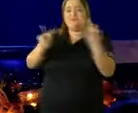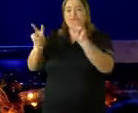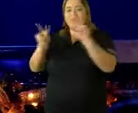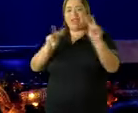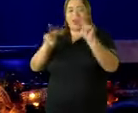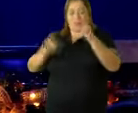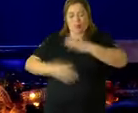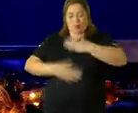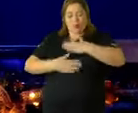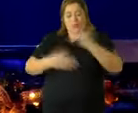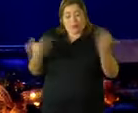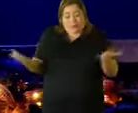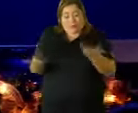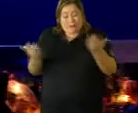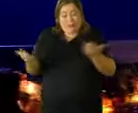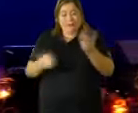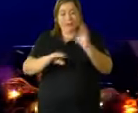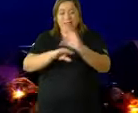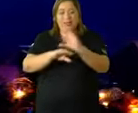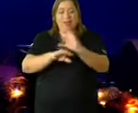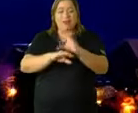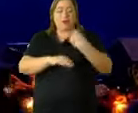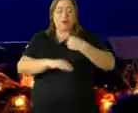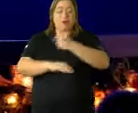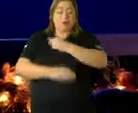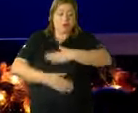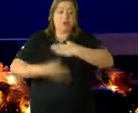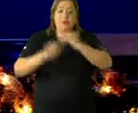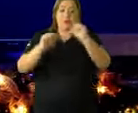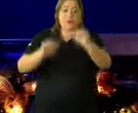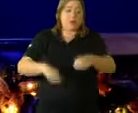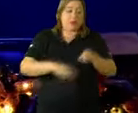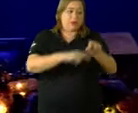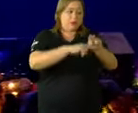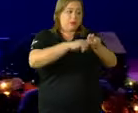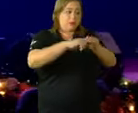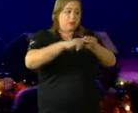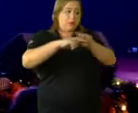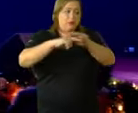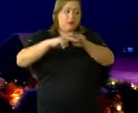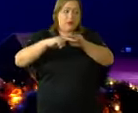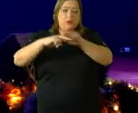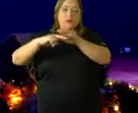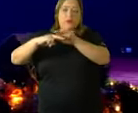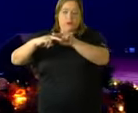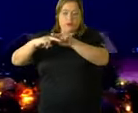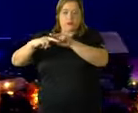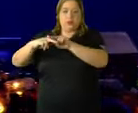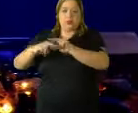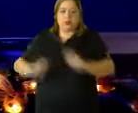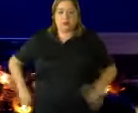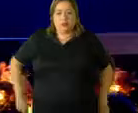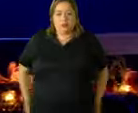en casa. Estamos felices. Tome asiento. Tenía hambre de verlos.